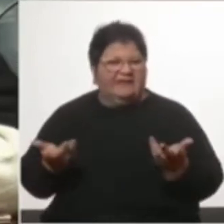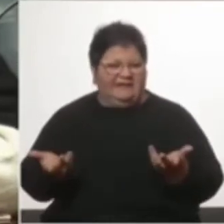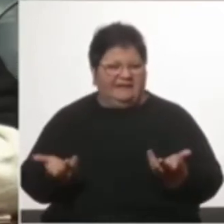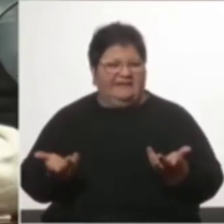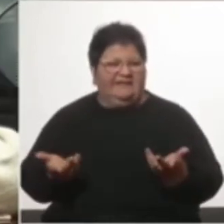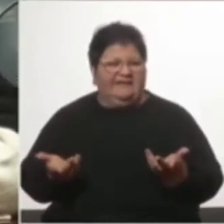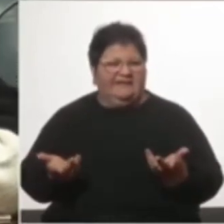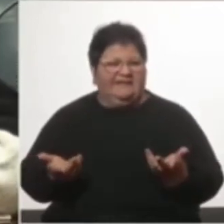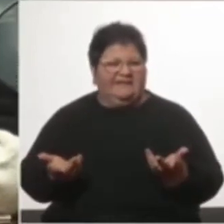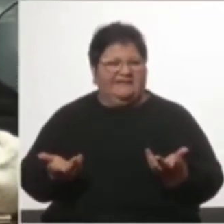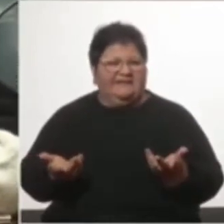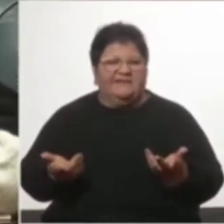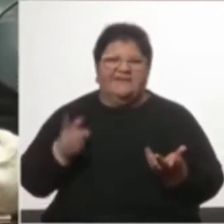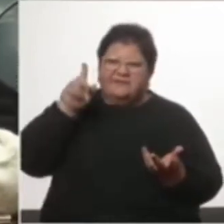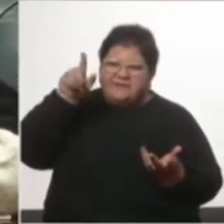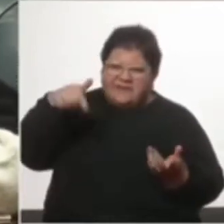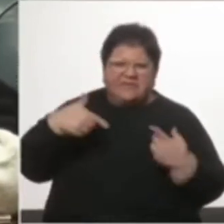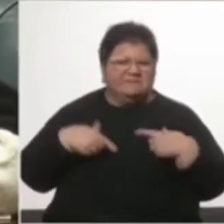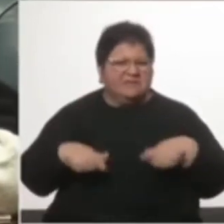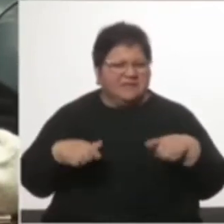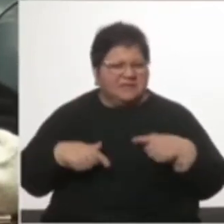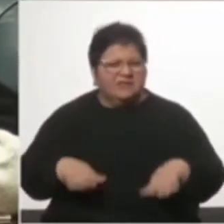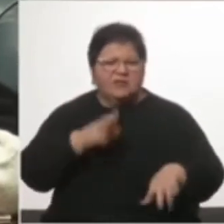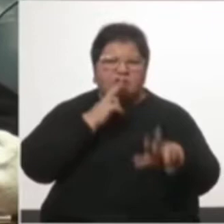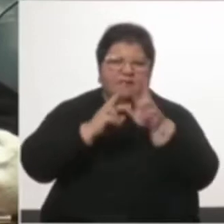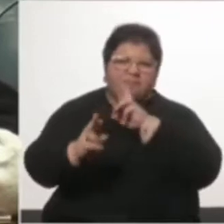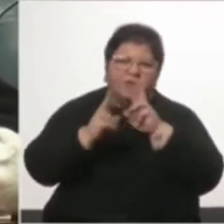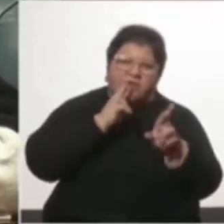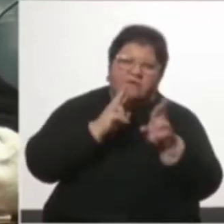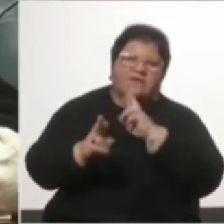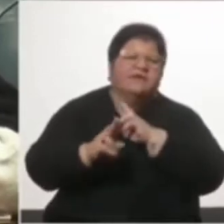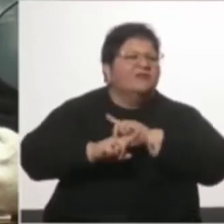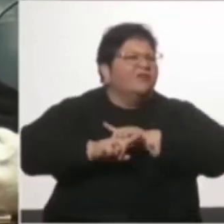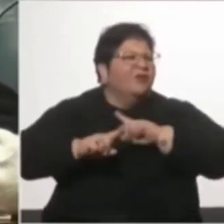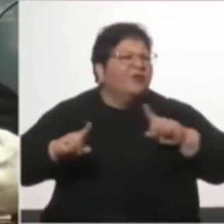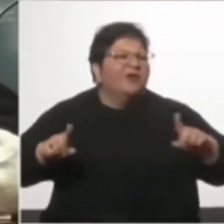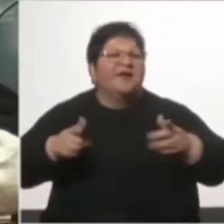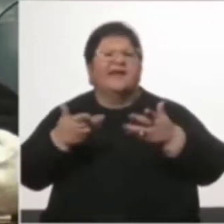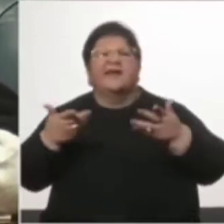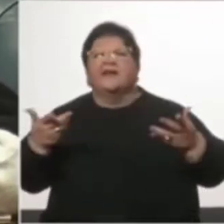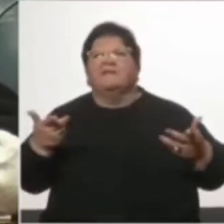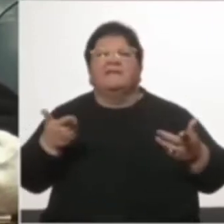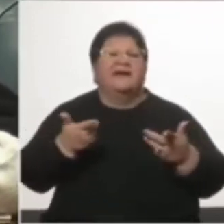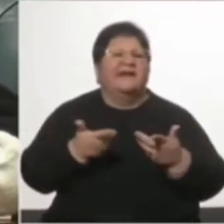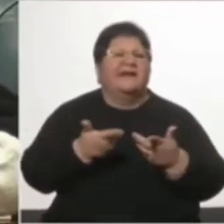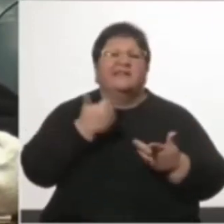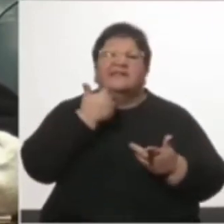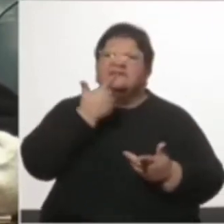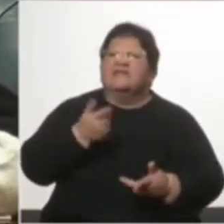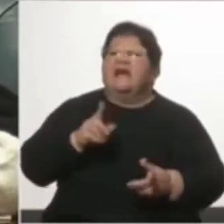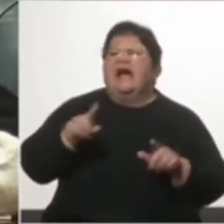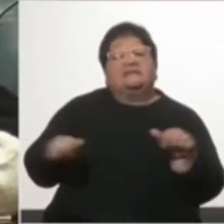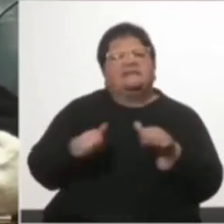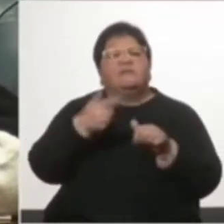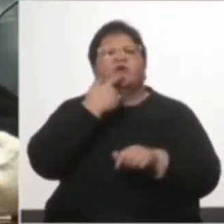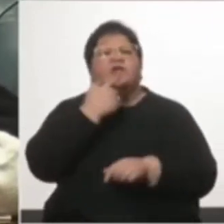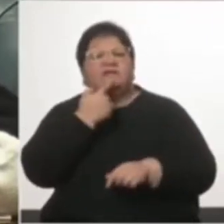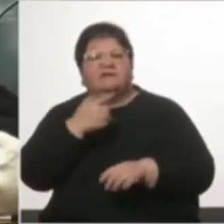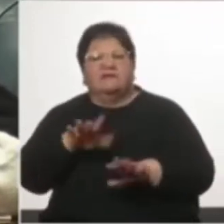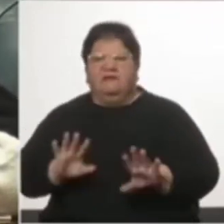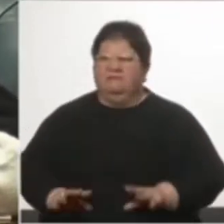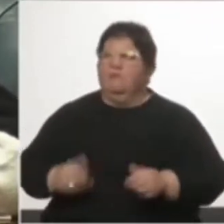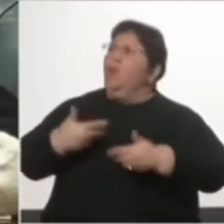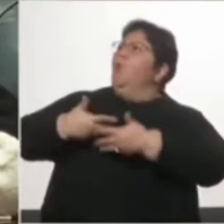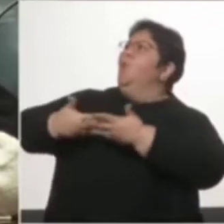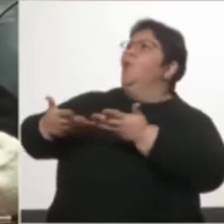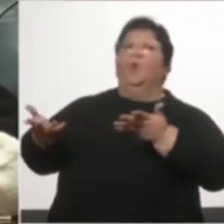toda teoría, rechazando toda teoría de palo en la rueda, de chicana política o de algún otro tipo